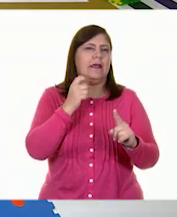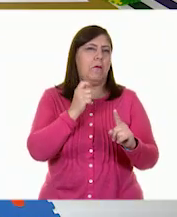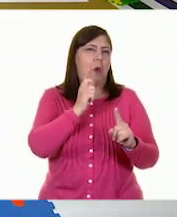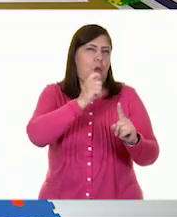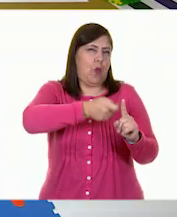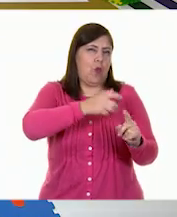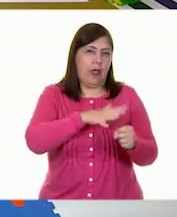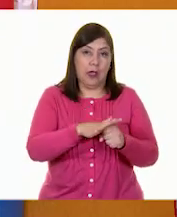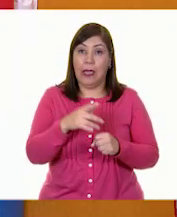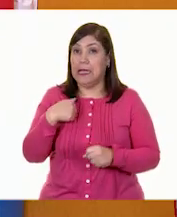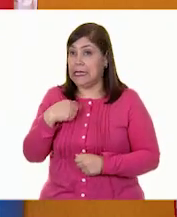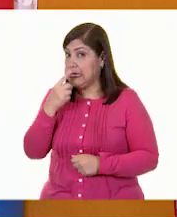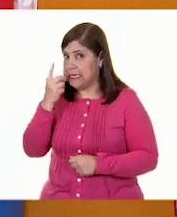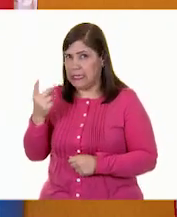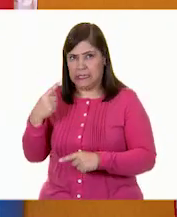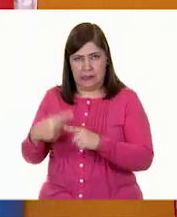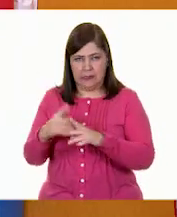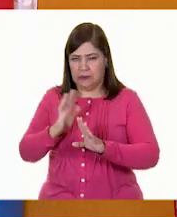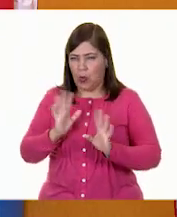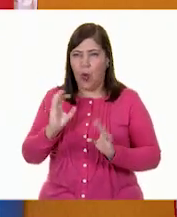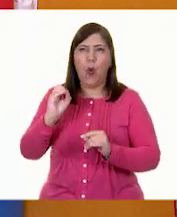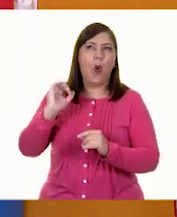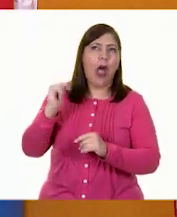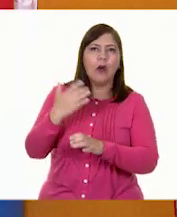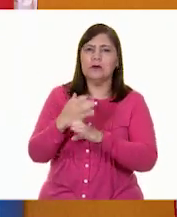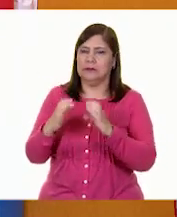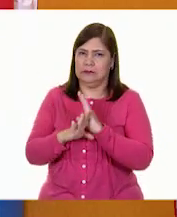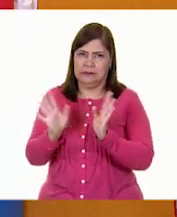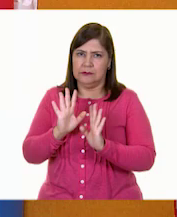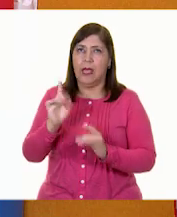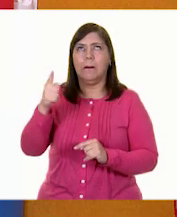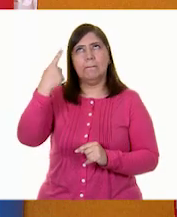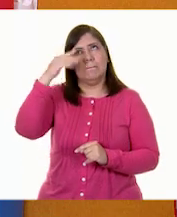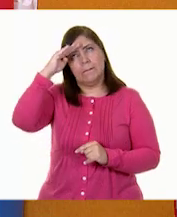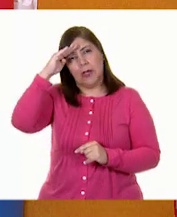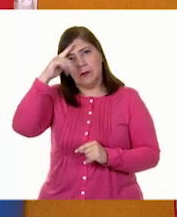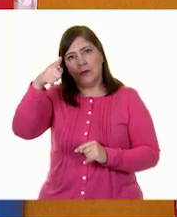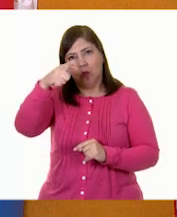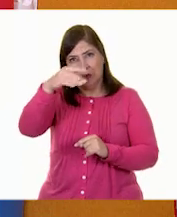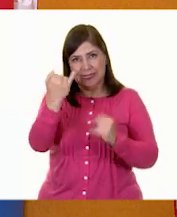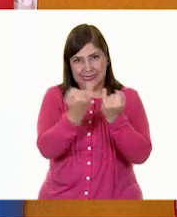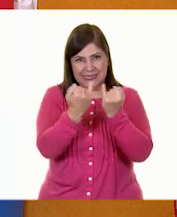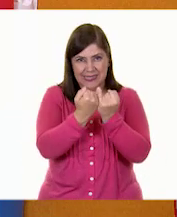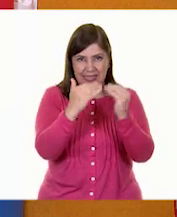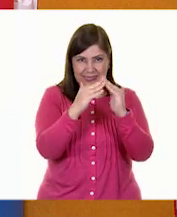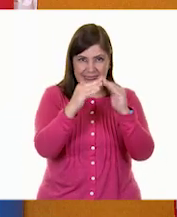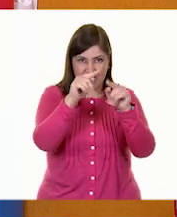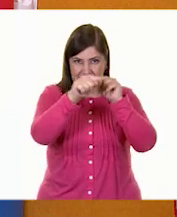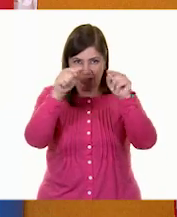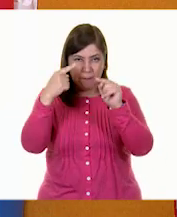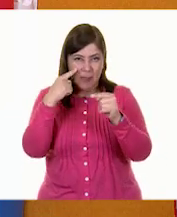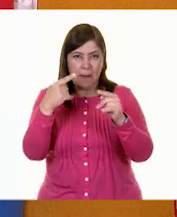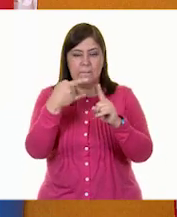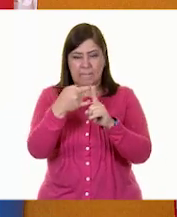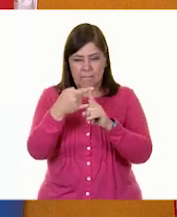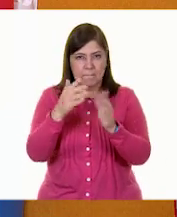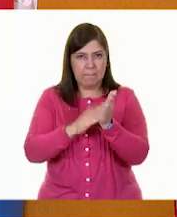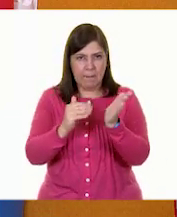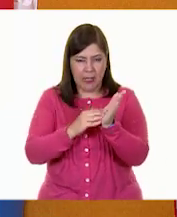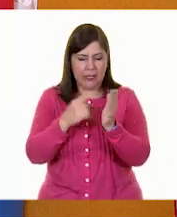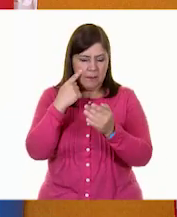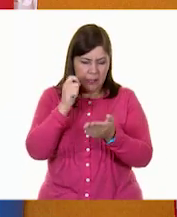vamos a decir, ¿eh? Solamente lo vamos a pensar. Muy bien. Allá en casita también, tomen papel y lápiz, piensen, paso número uno, piensen